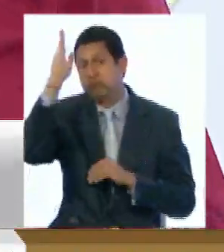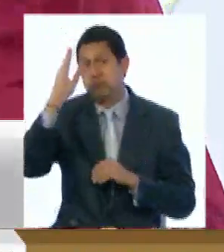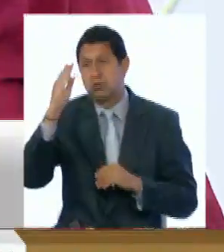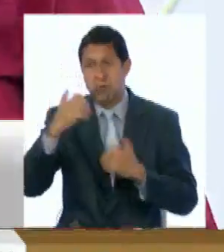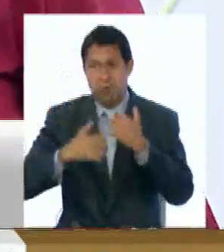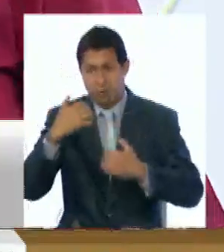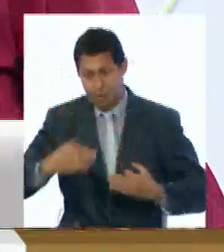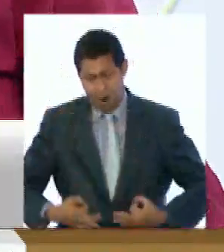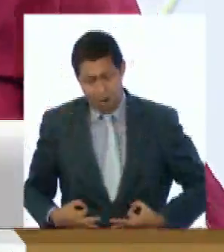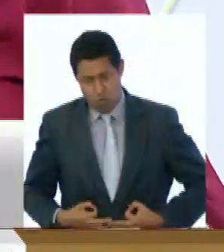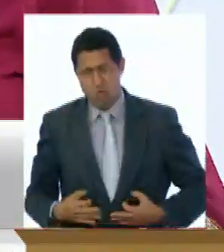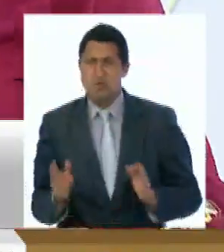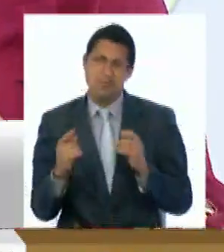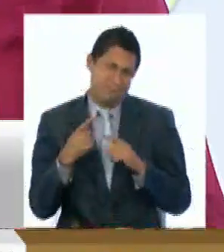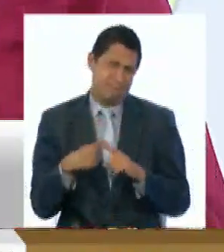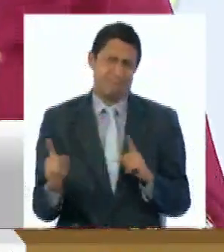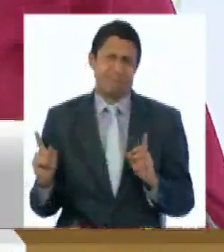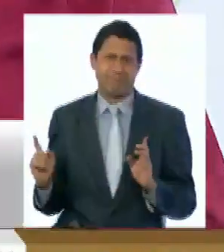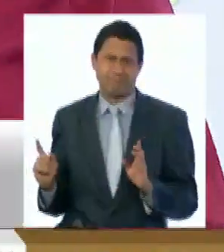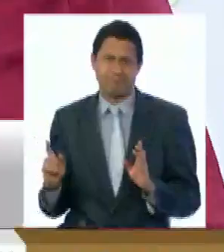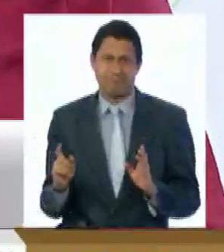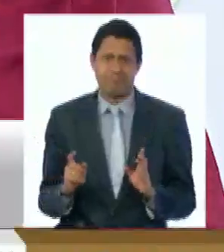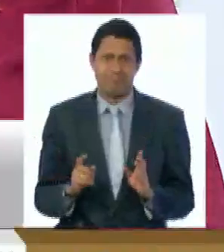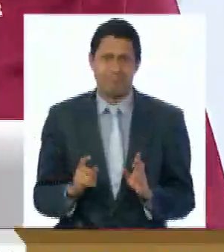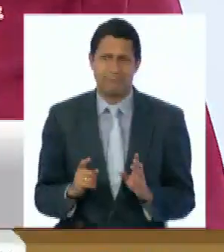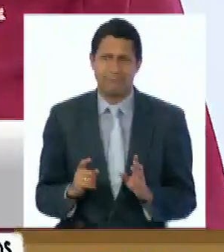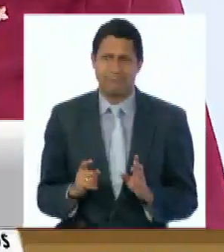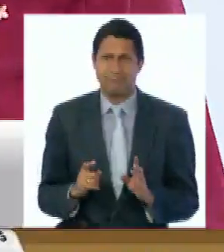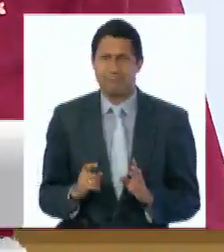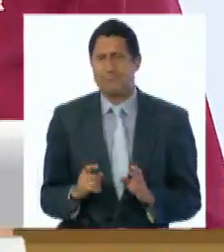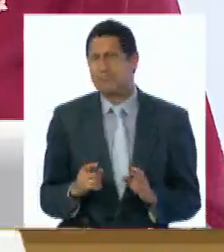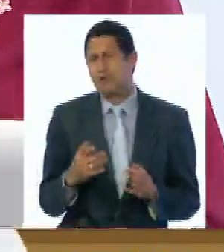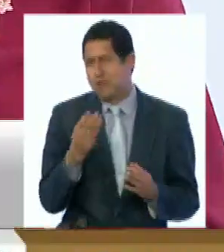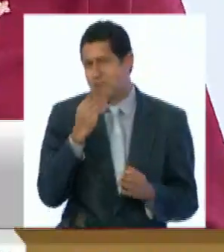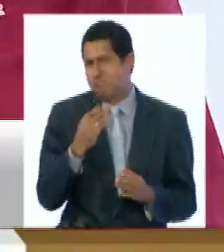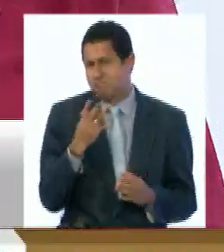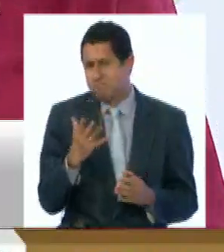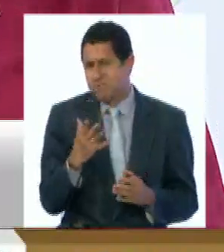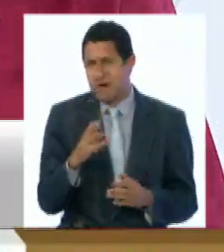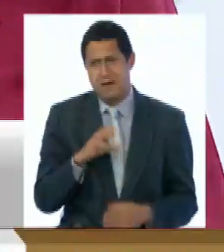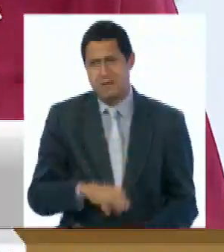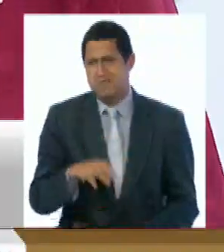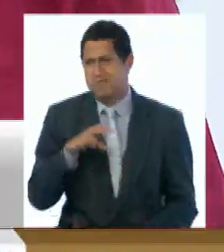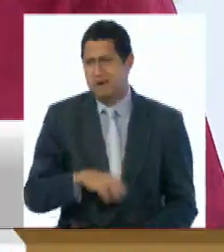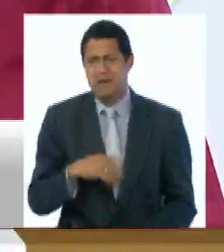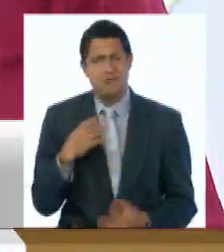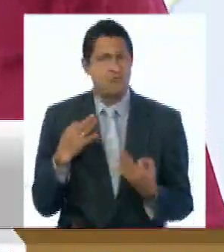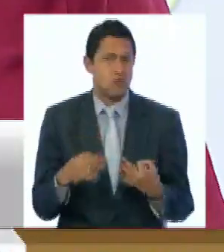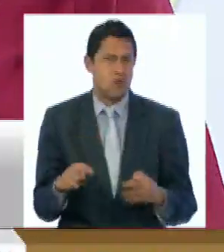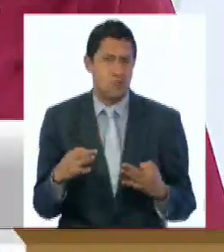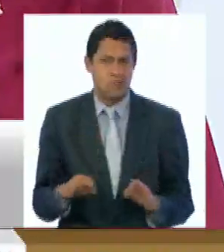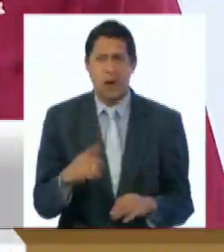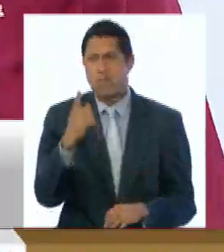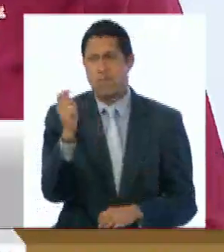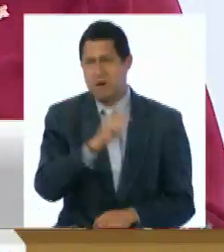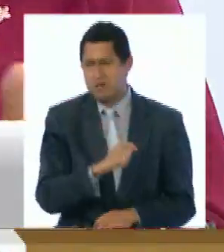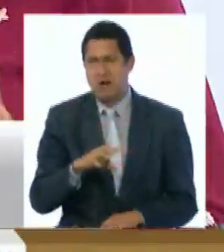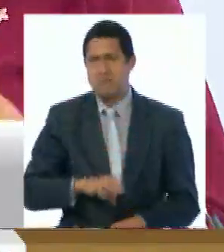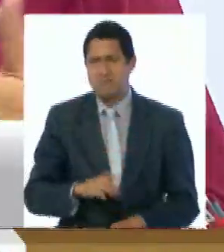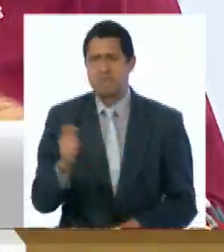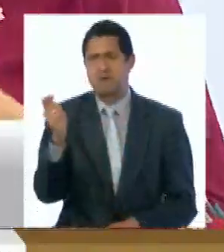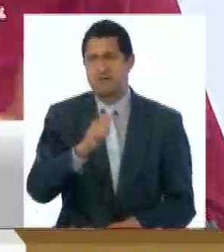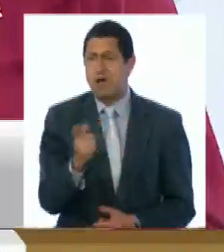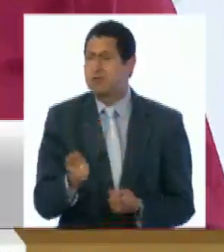gonadotropina y no produce y no se produce un estradiol de manera adecuada de un ciclo menstrual regular qué es lo que esto